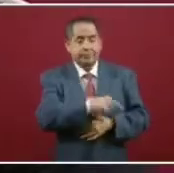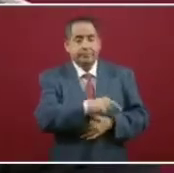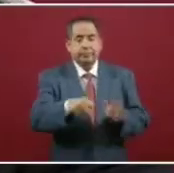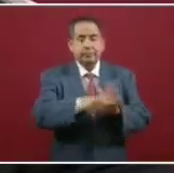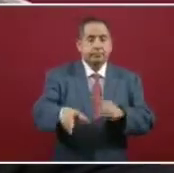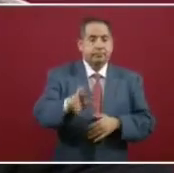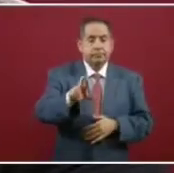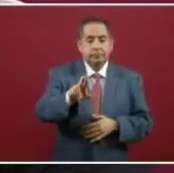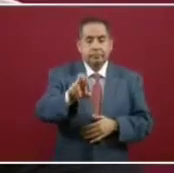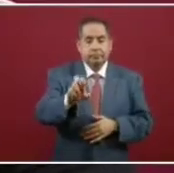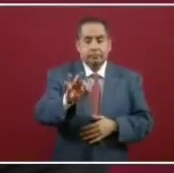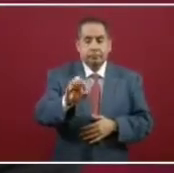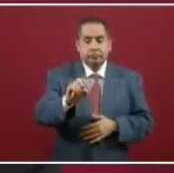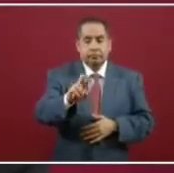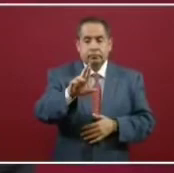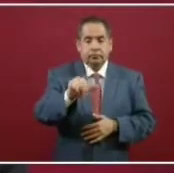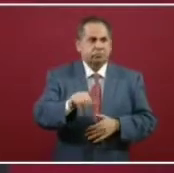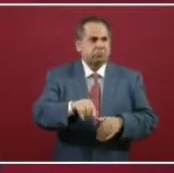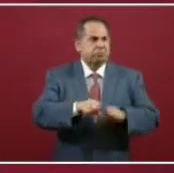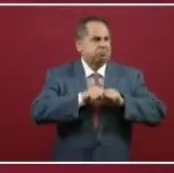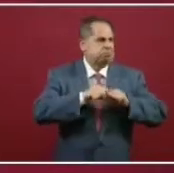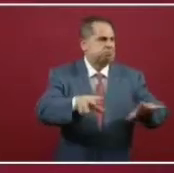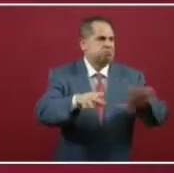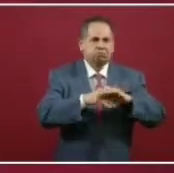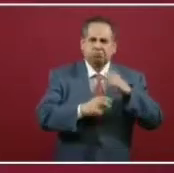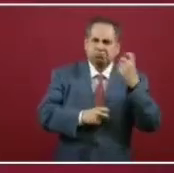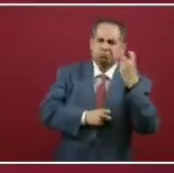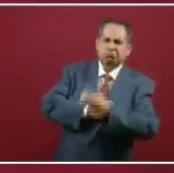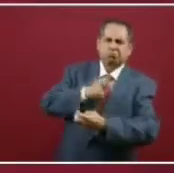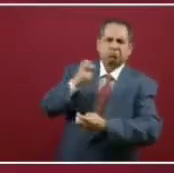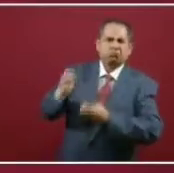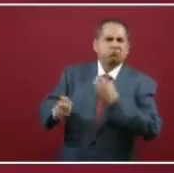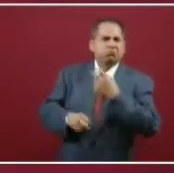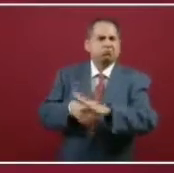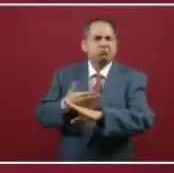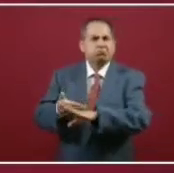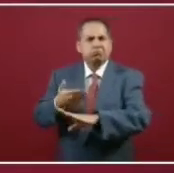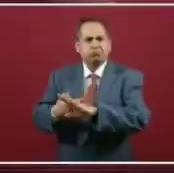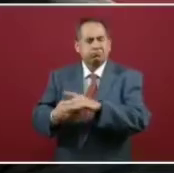echó a andar toda una campaña en contra de los segundos pisos.